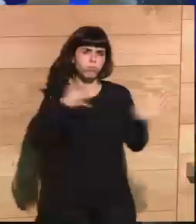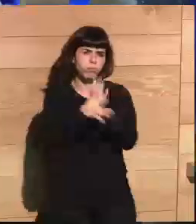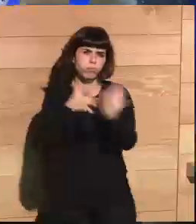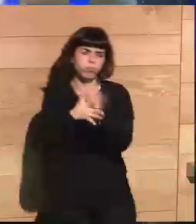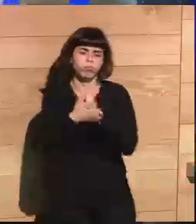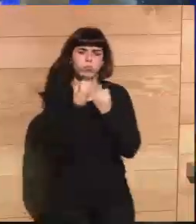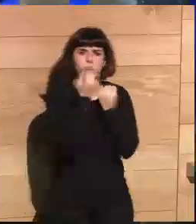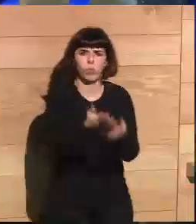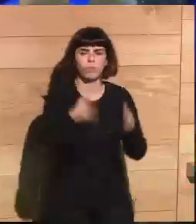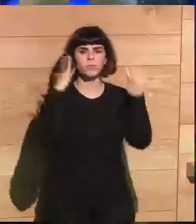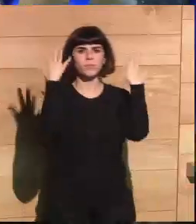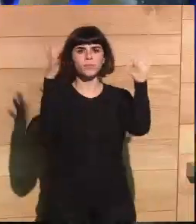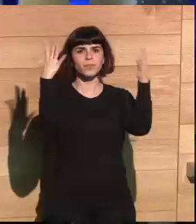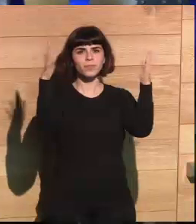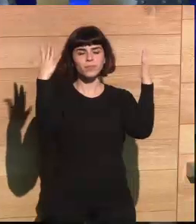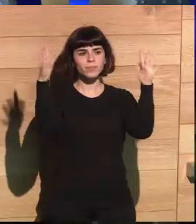Gracias, Olaya.